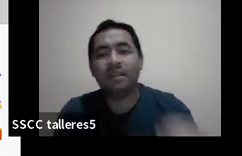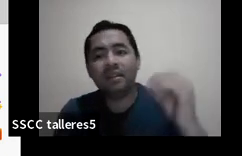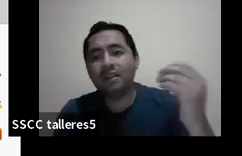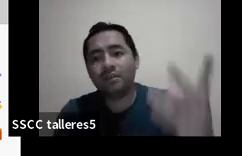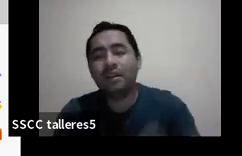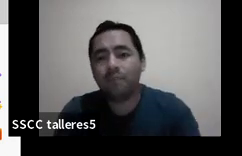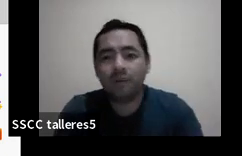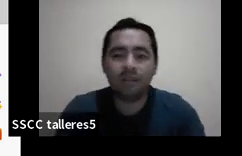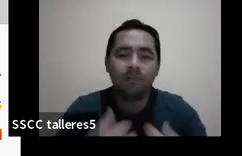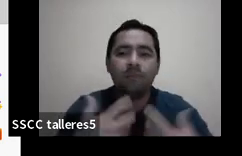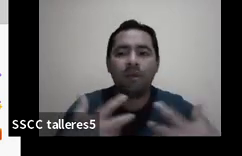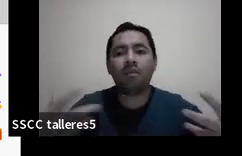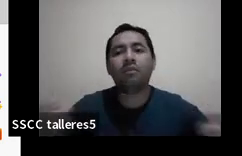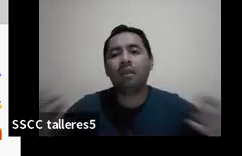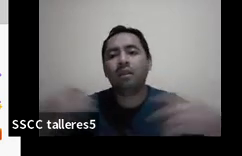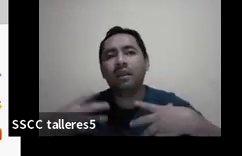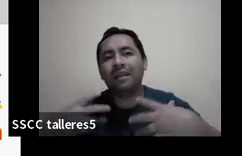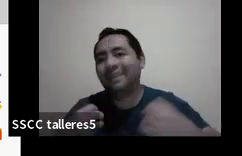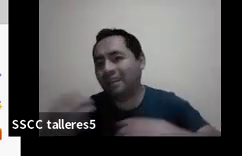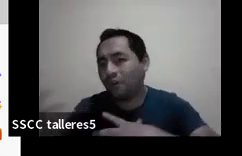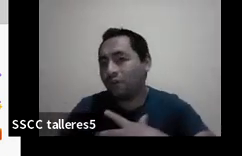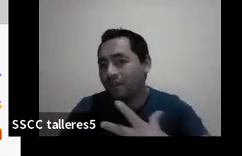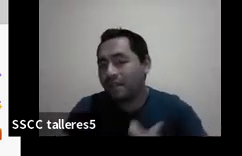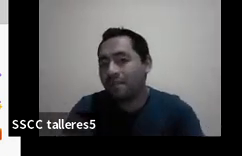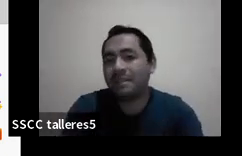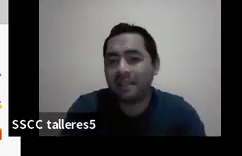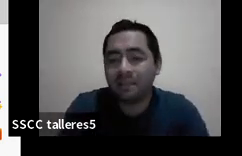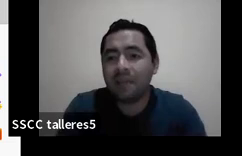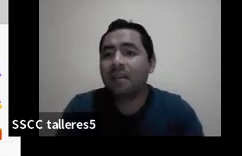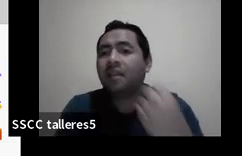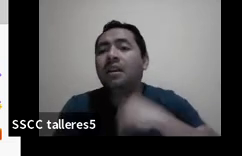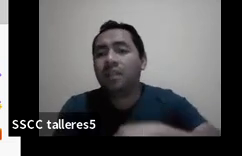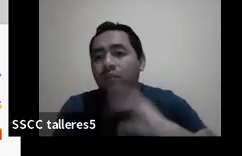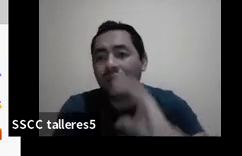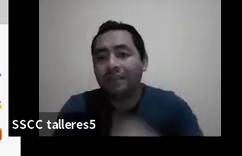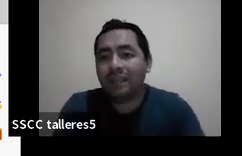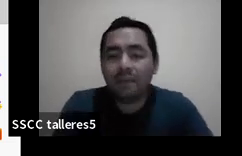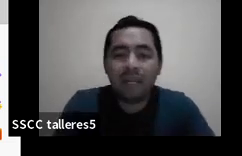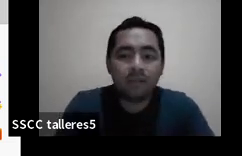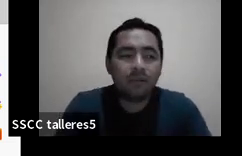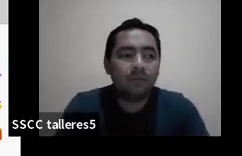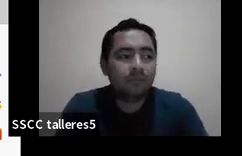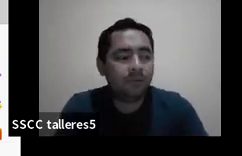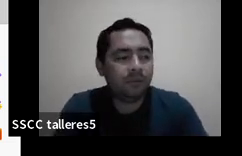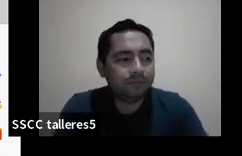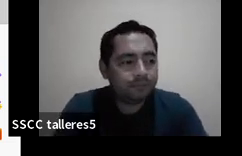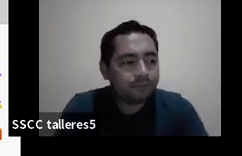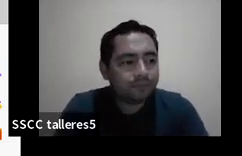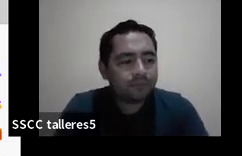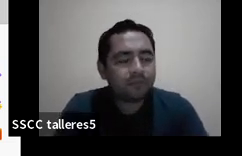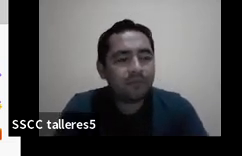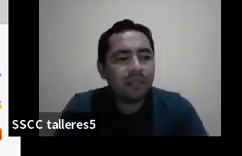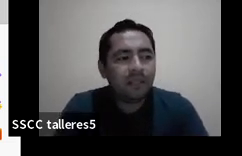no solamente la sordera, puede adquirir otras discapacidades también durante el embarazo, ¿no?